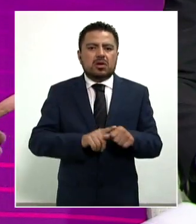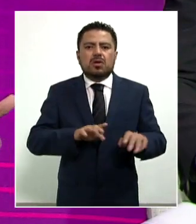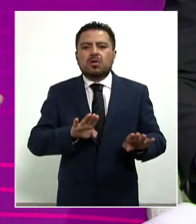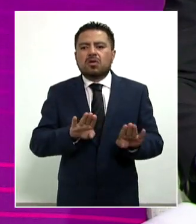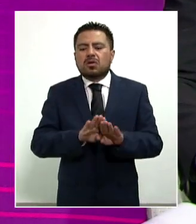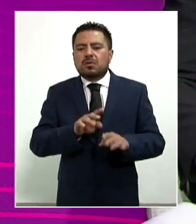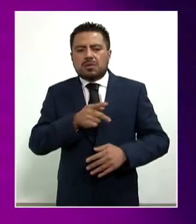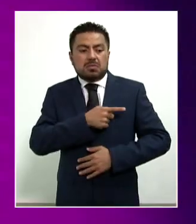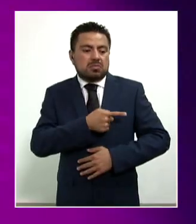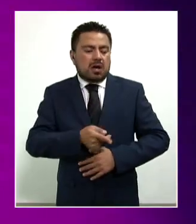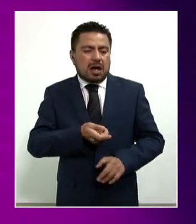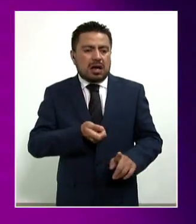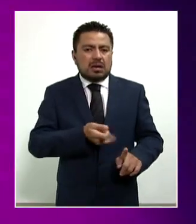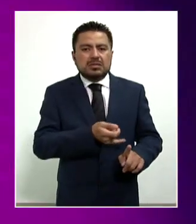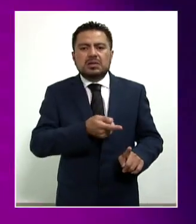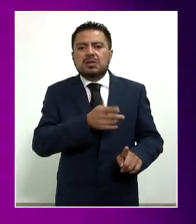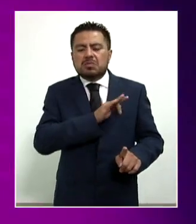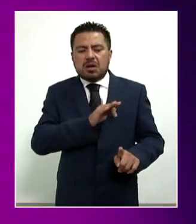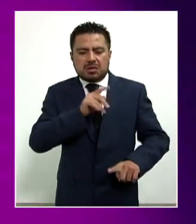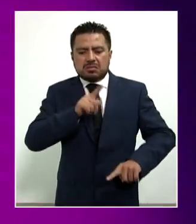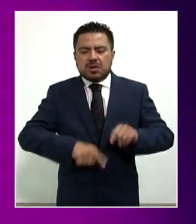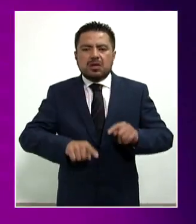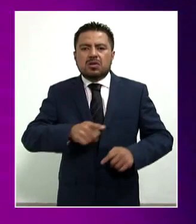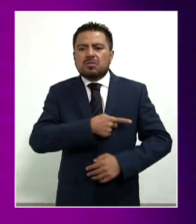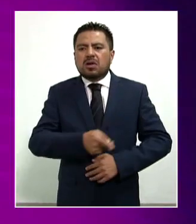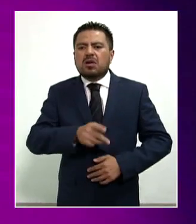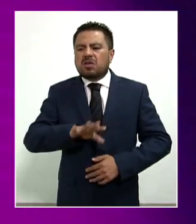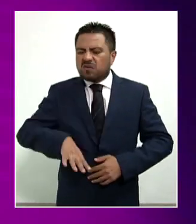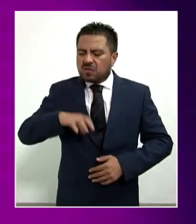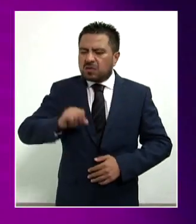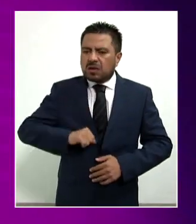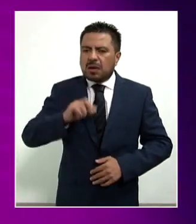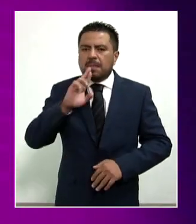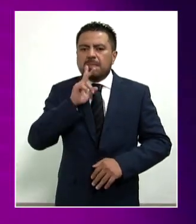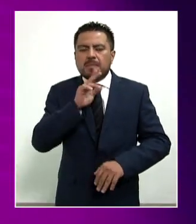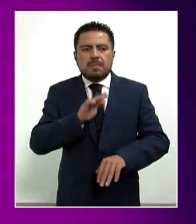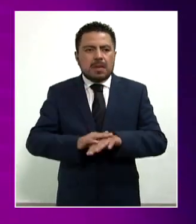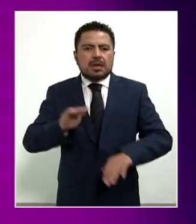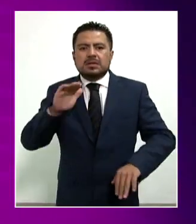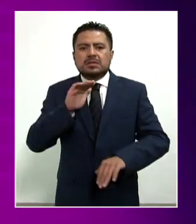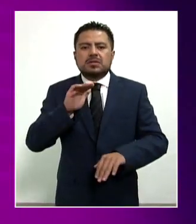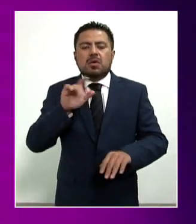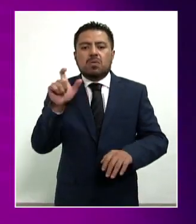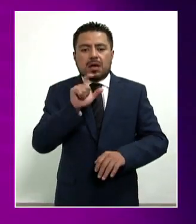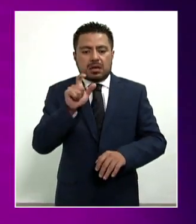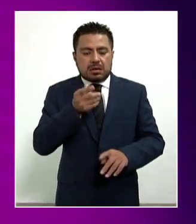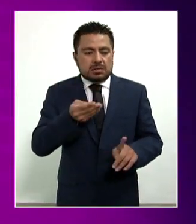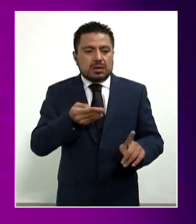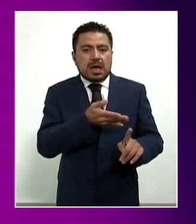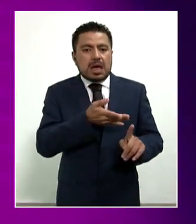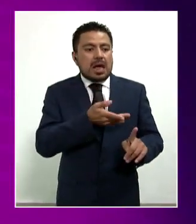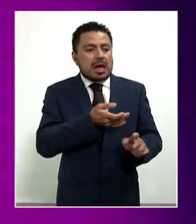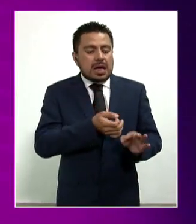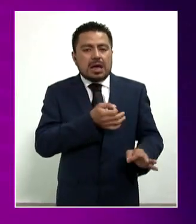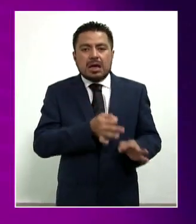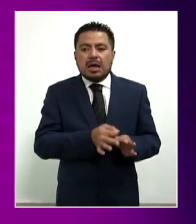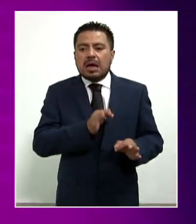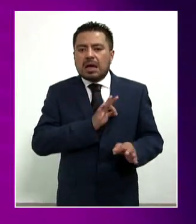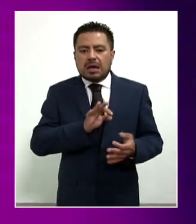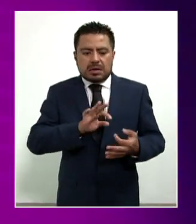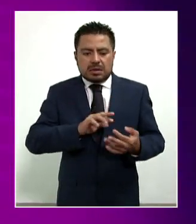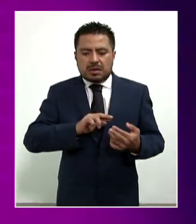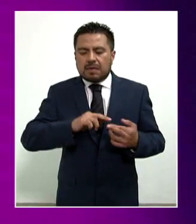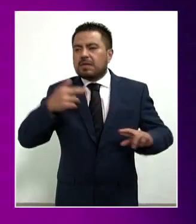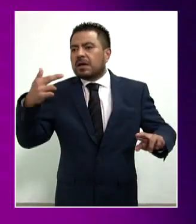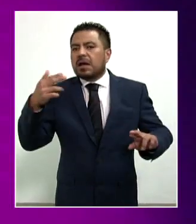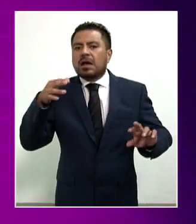que es pobre podría dejar de serlo si se esforzara un poco más, cuando la realidad es precisamente o está muy